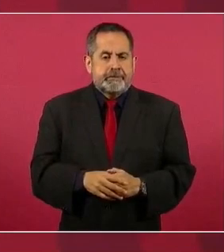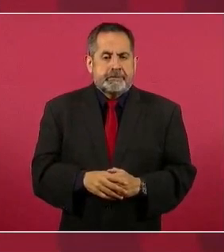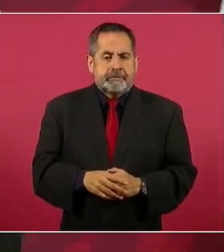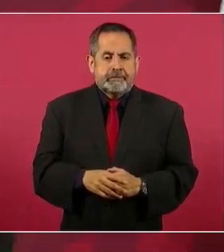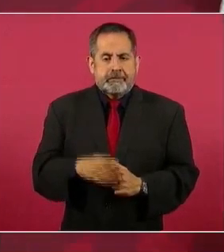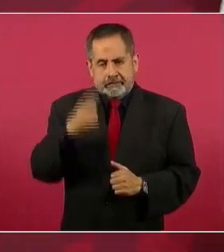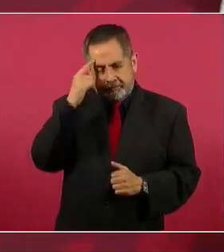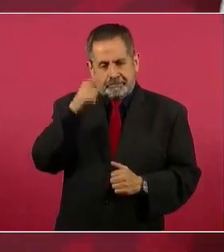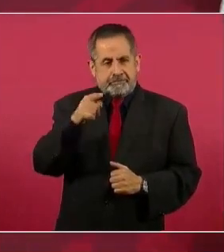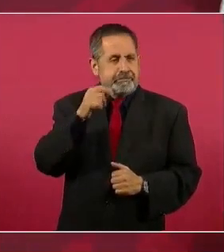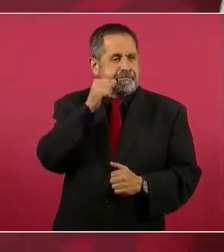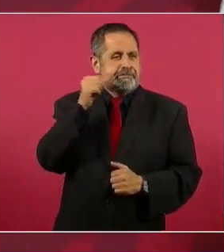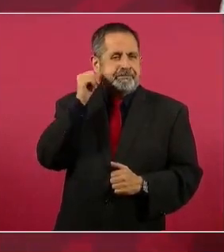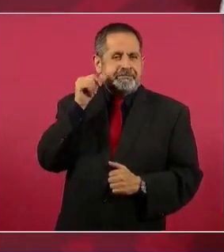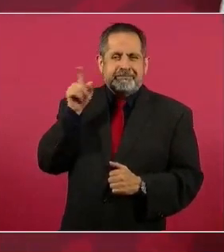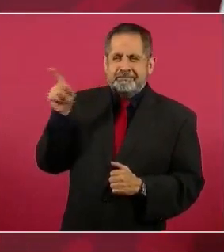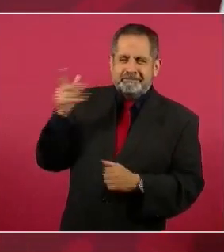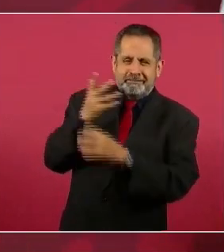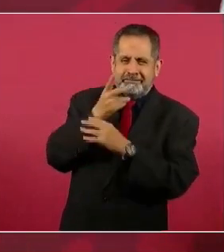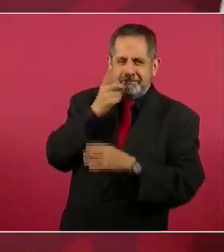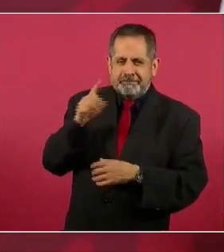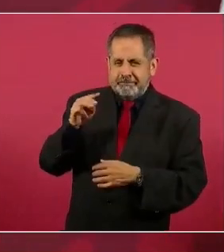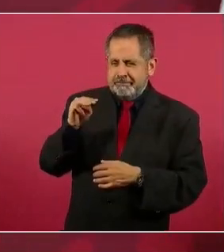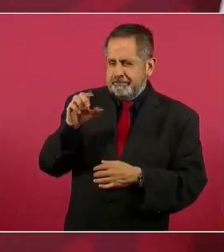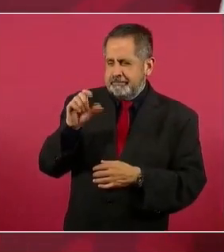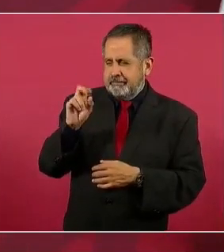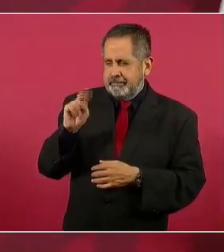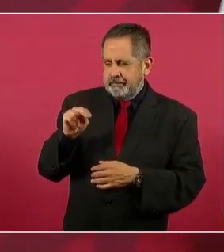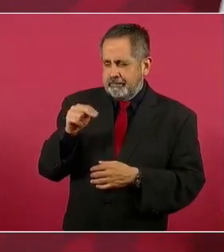Melechón decía ayer algo que